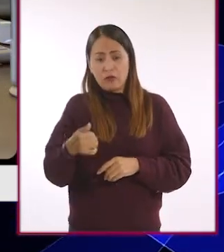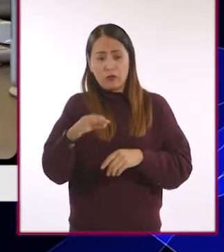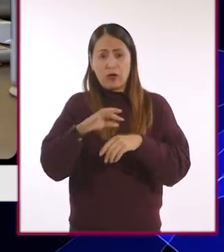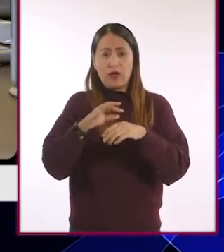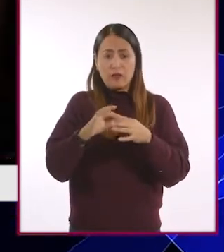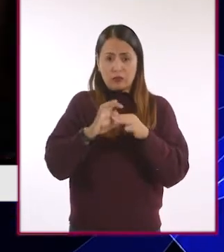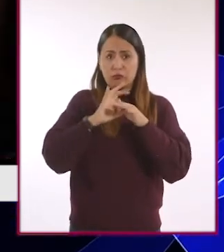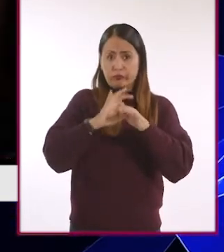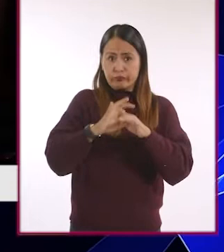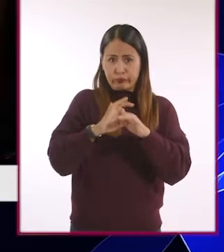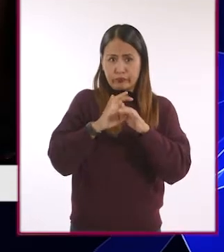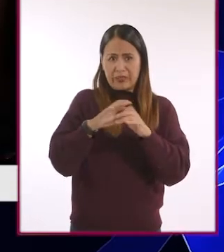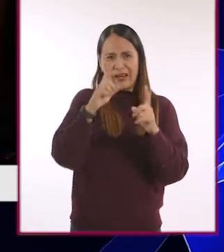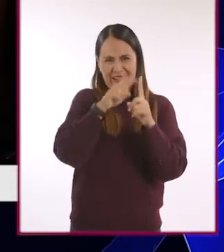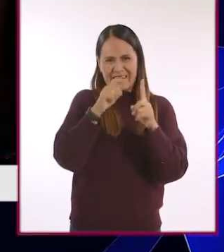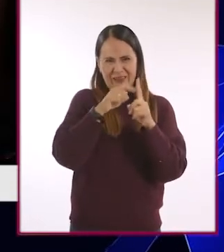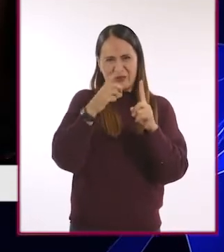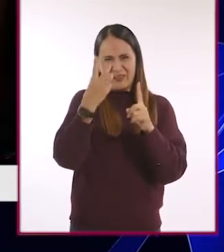tus referentes? Pues,